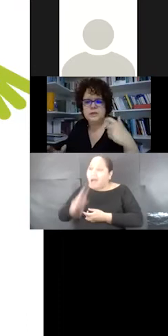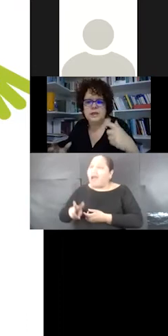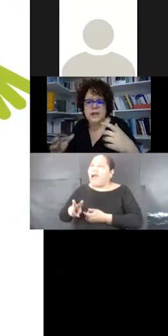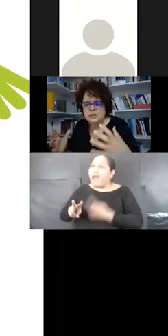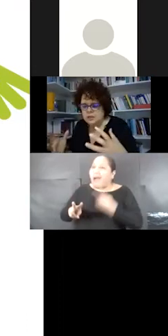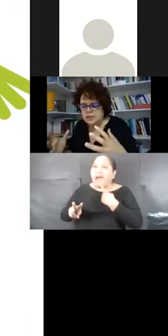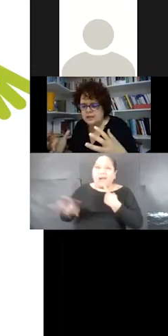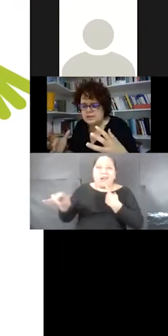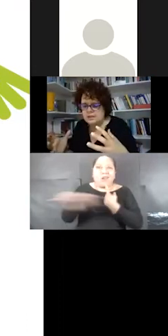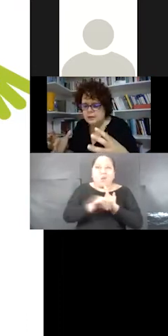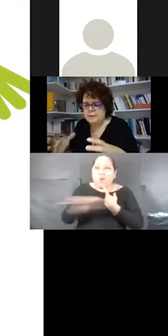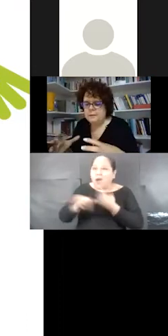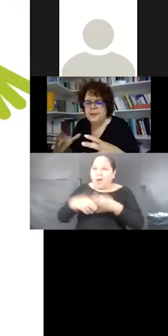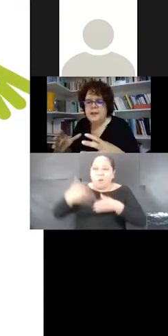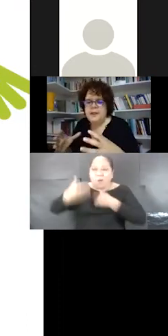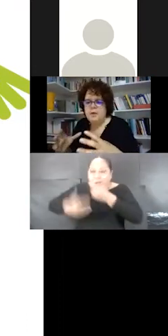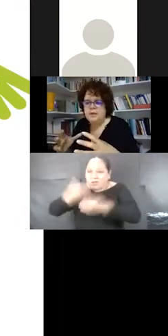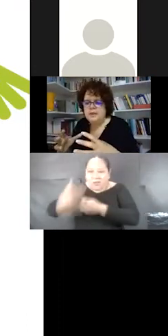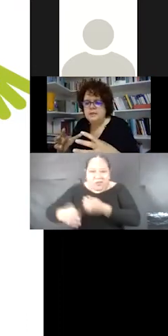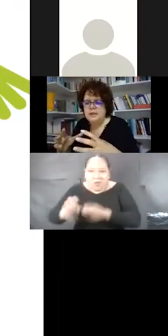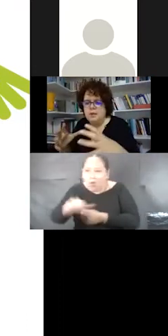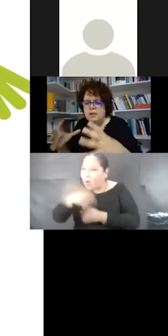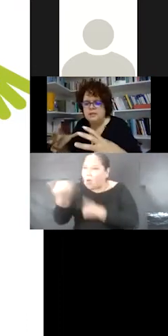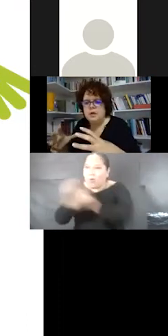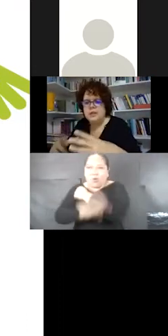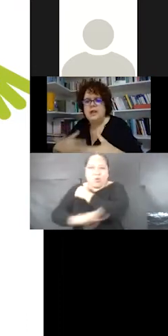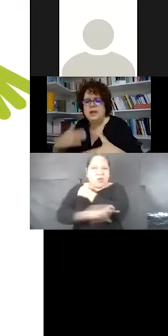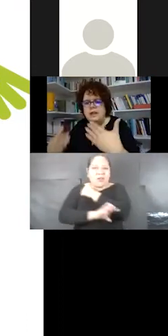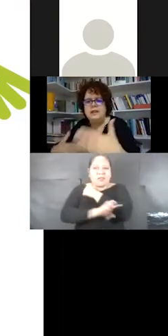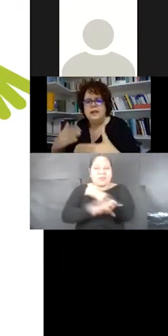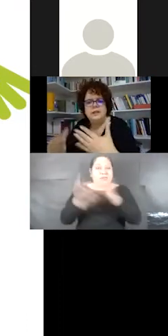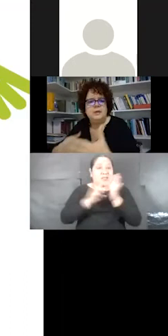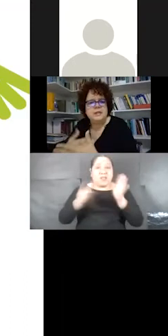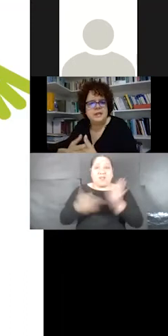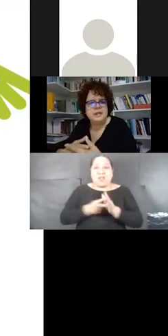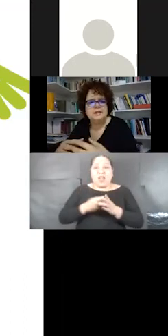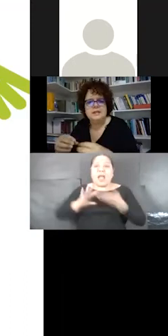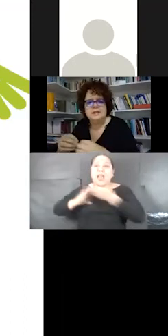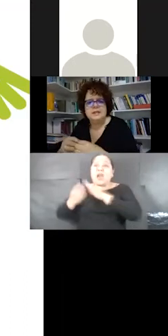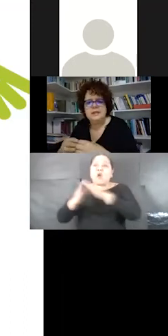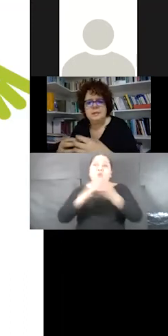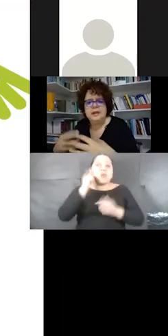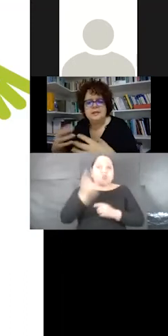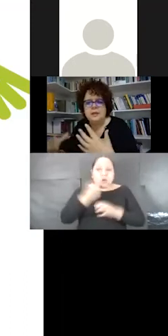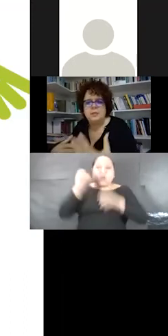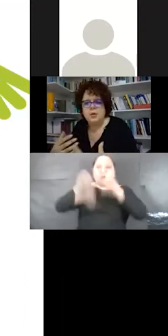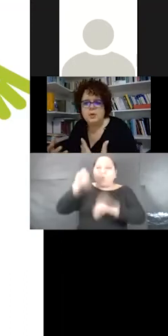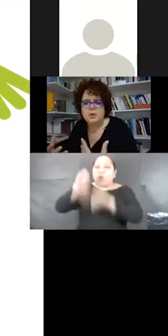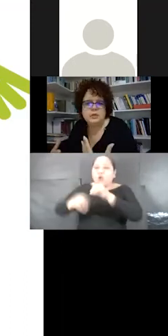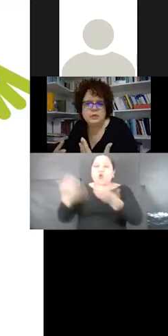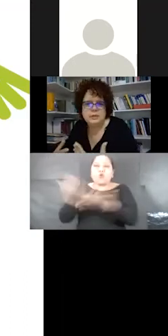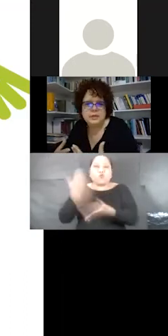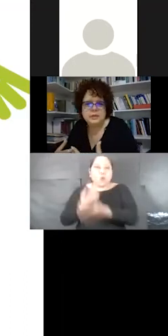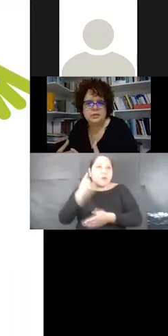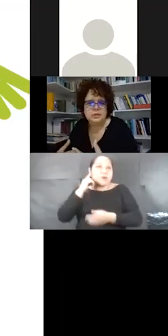Entonces, ¿eso qué quiere decir? Que la comunidad sorda es la que genera las nuevas señas, si aparece, es como